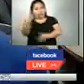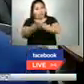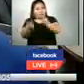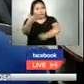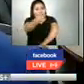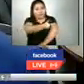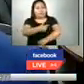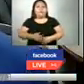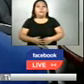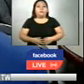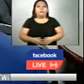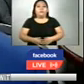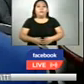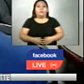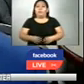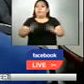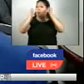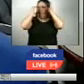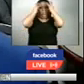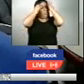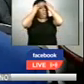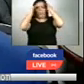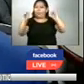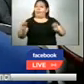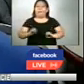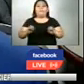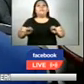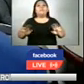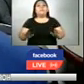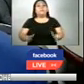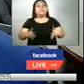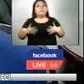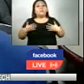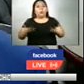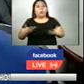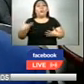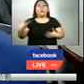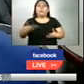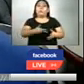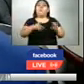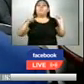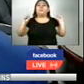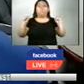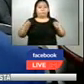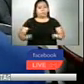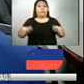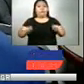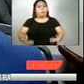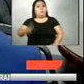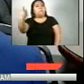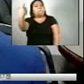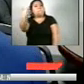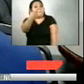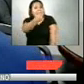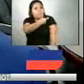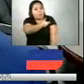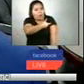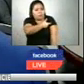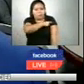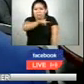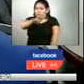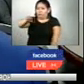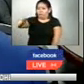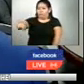En estos momentos no tenemos ninguna preocupación en cuanto a nuestra capacidad de vacunar a nuestra